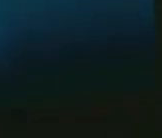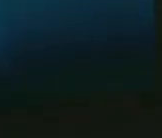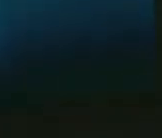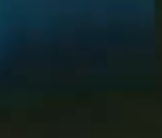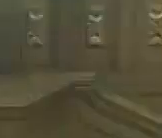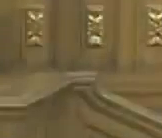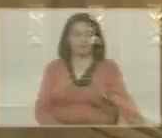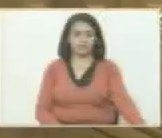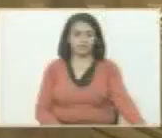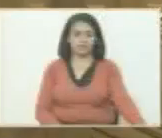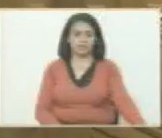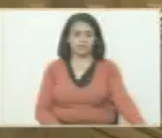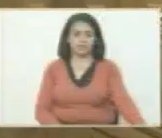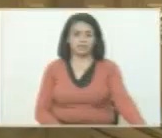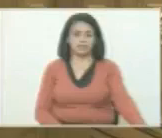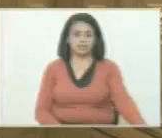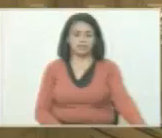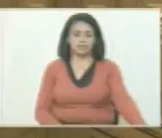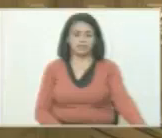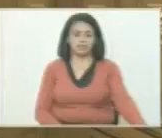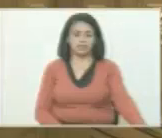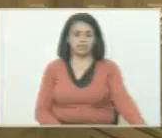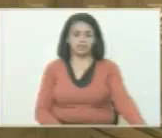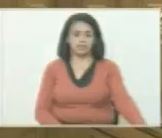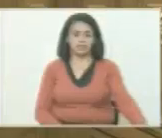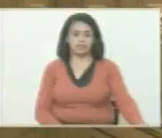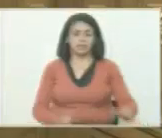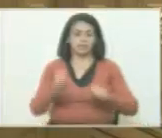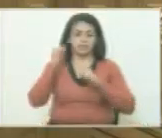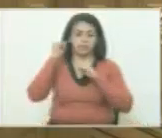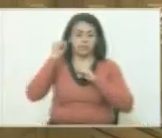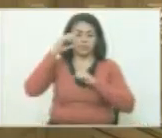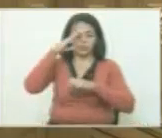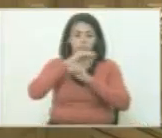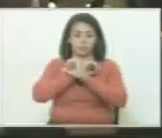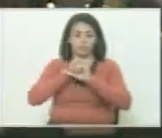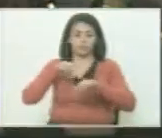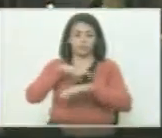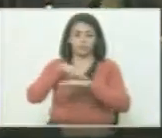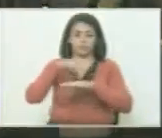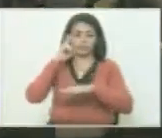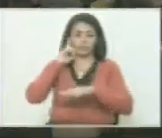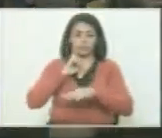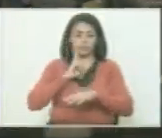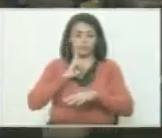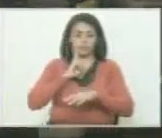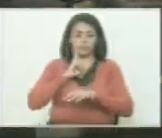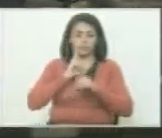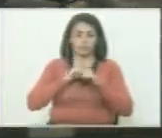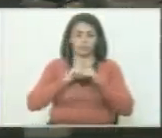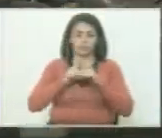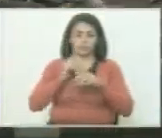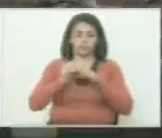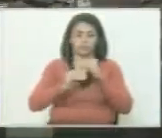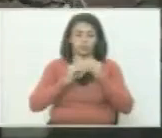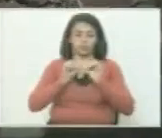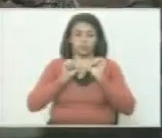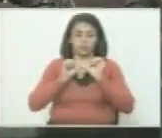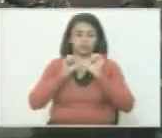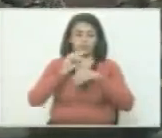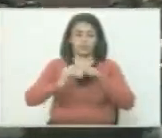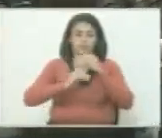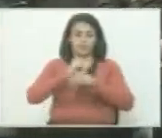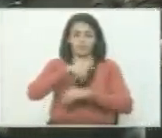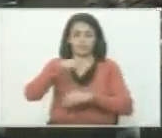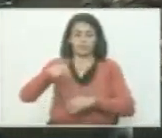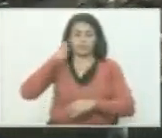¡Que viva la Guardia Nacional Bolivariana! ¡Que vivan los centinelas permanentes de la